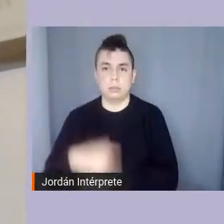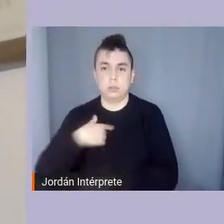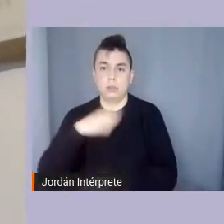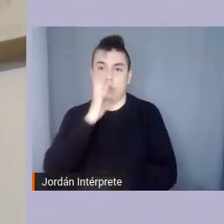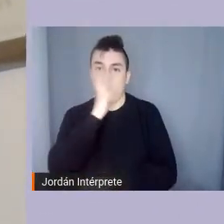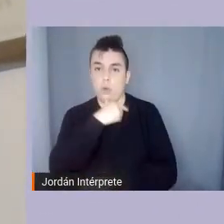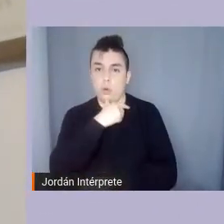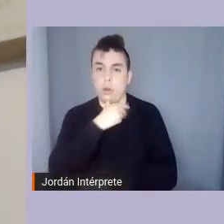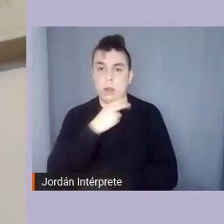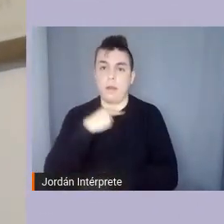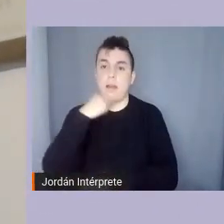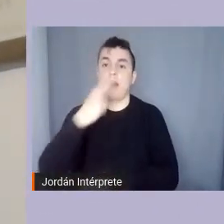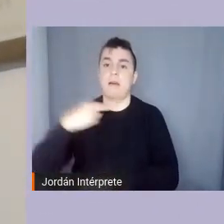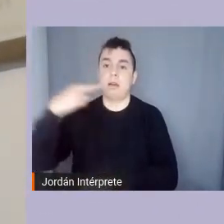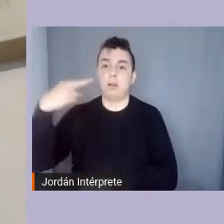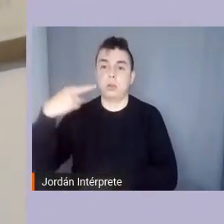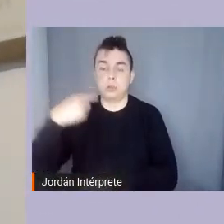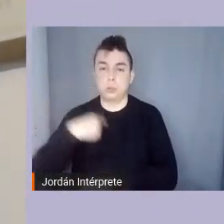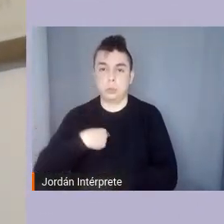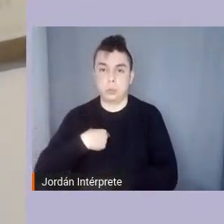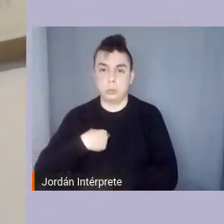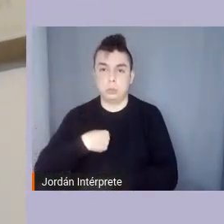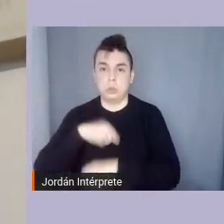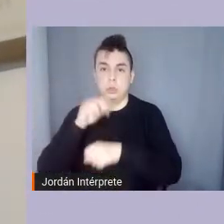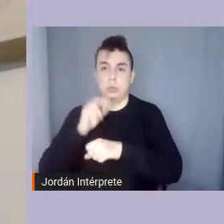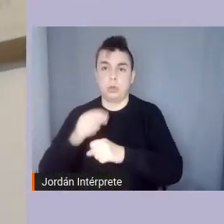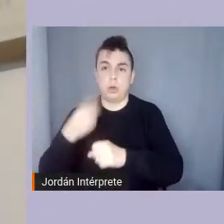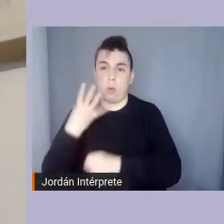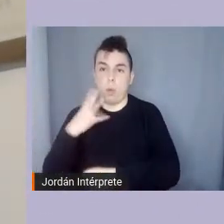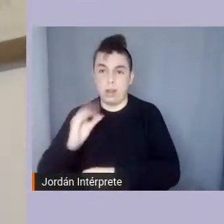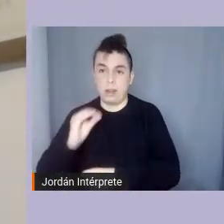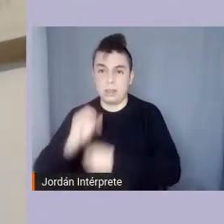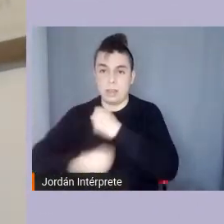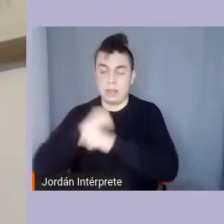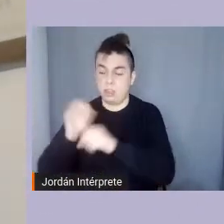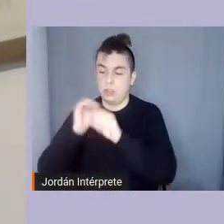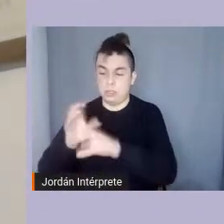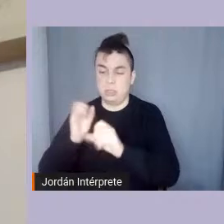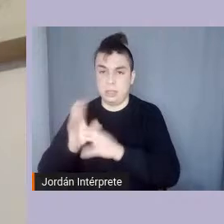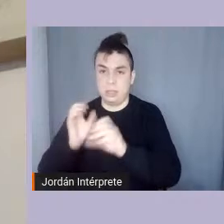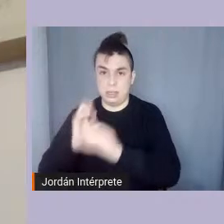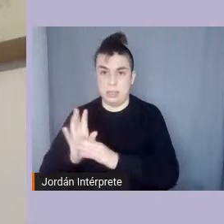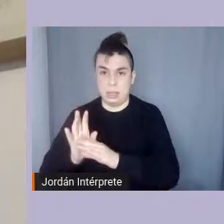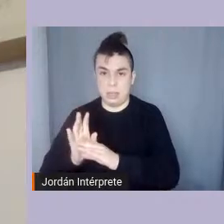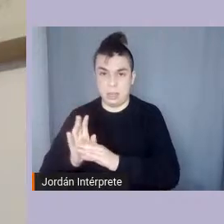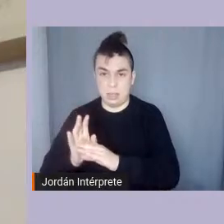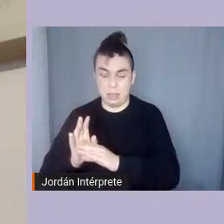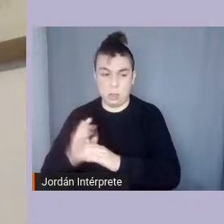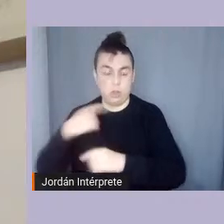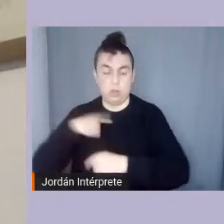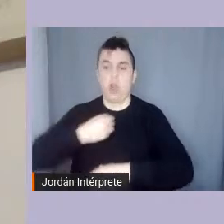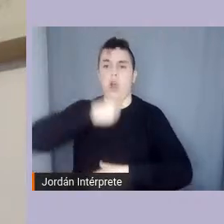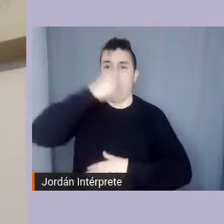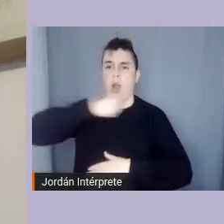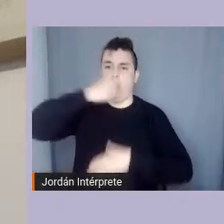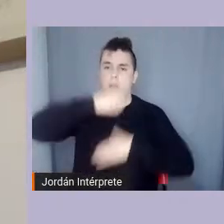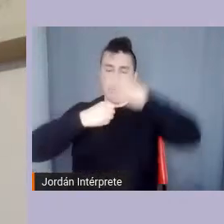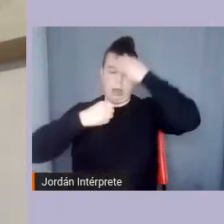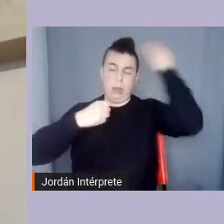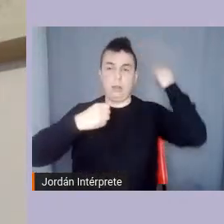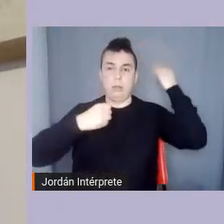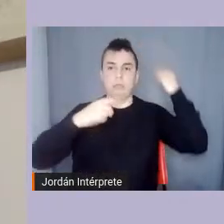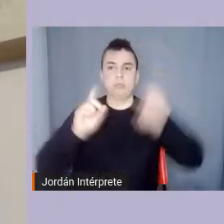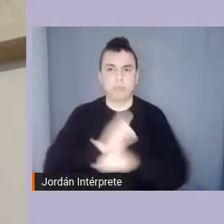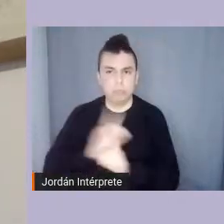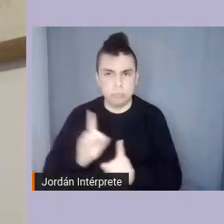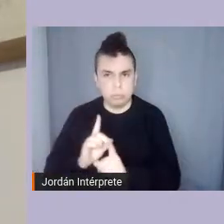hecho clases durante 40 años. Yo no soy cantante. Lo que yo tengo es esa convicción total de que